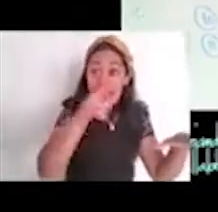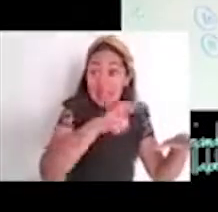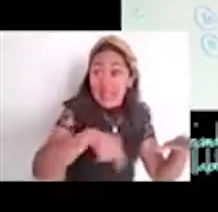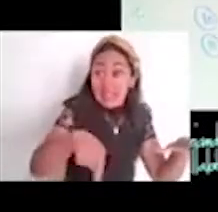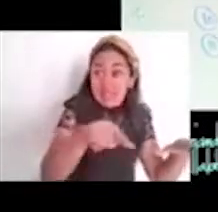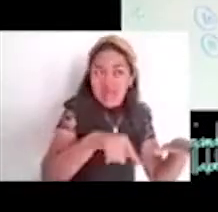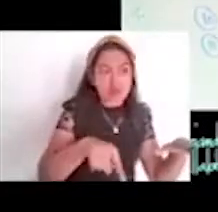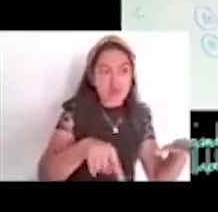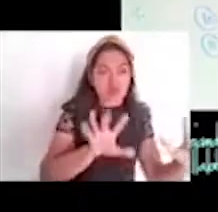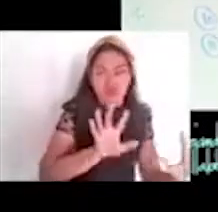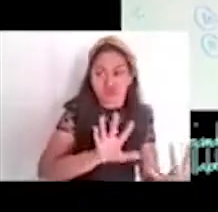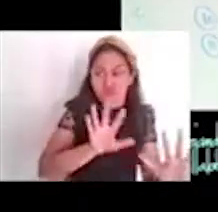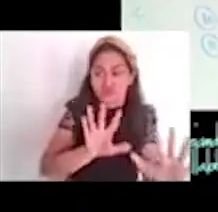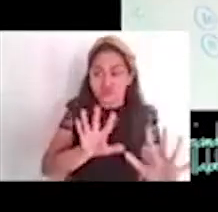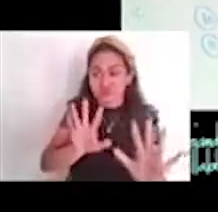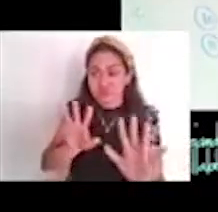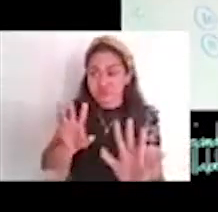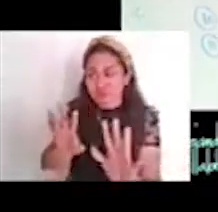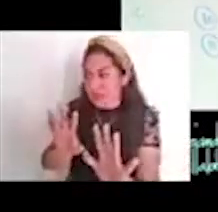cautivos, ¿no? Entonces,